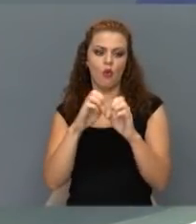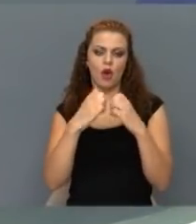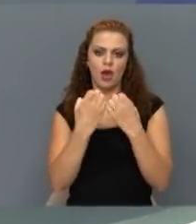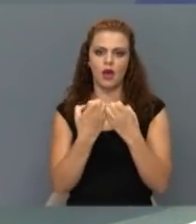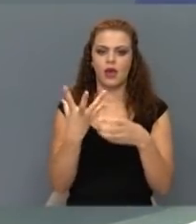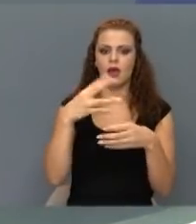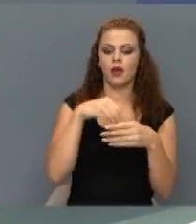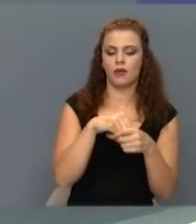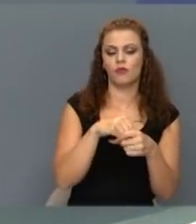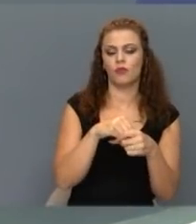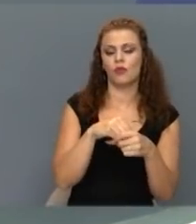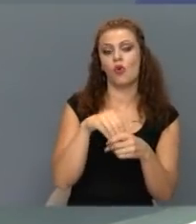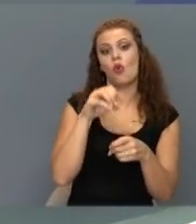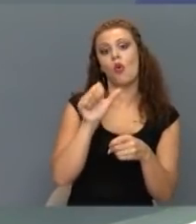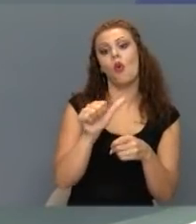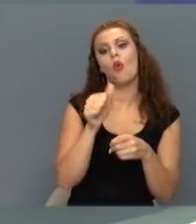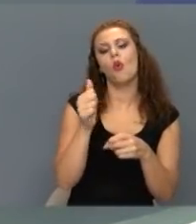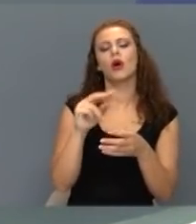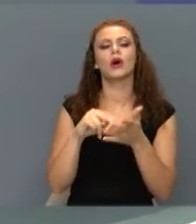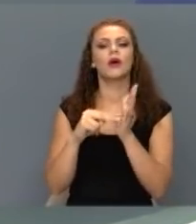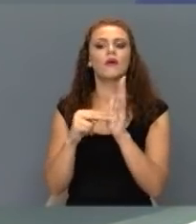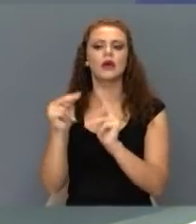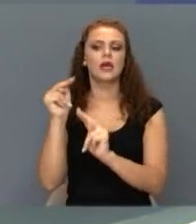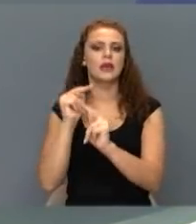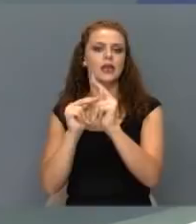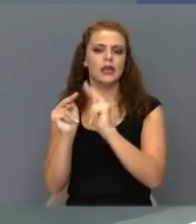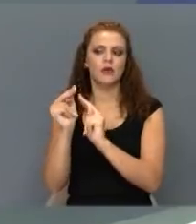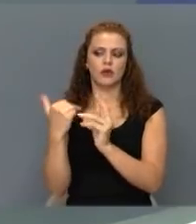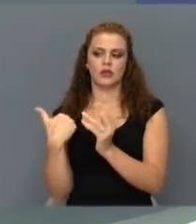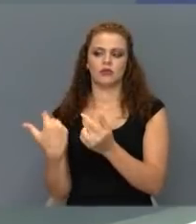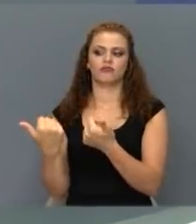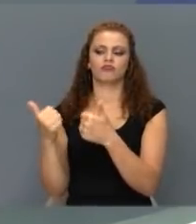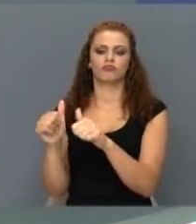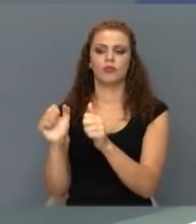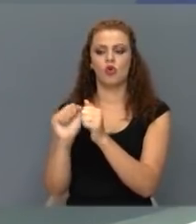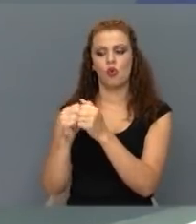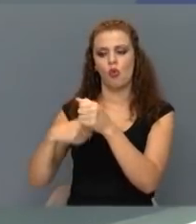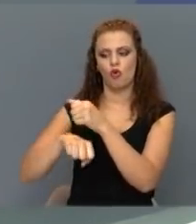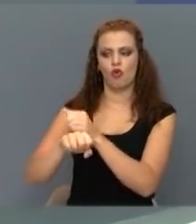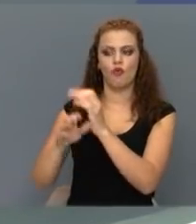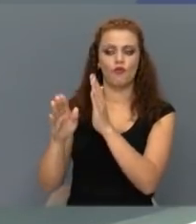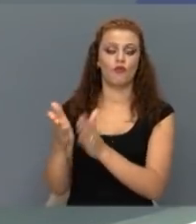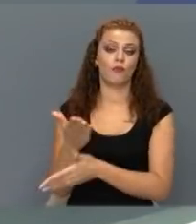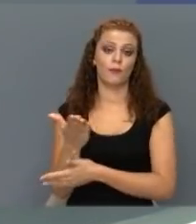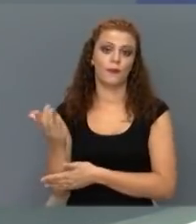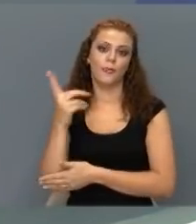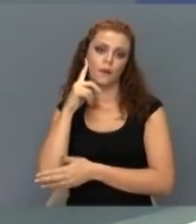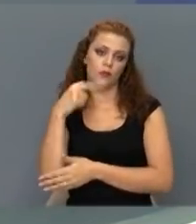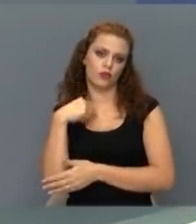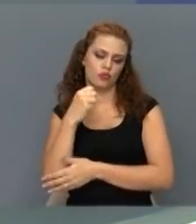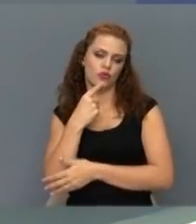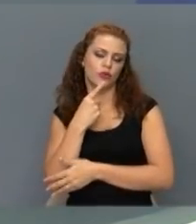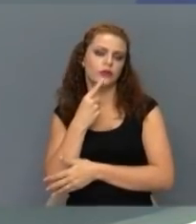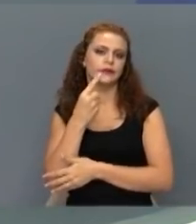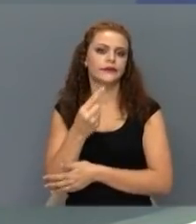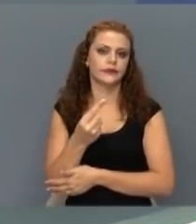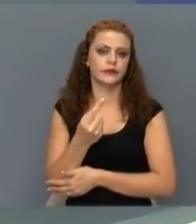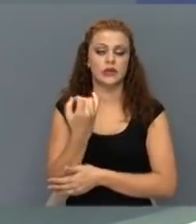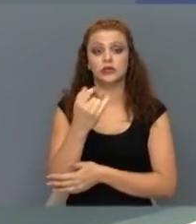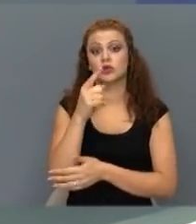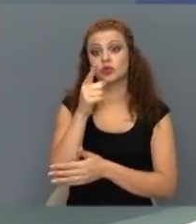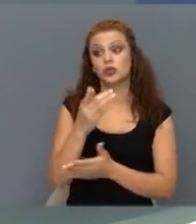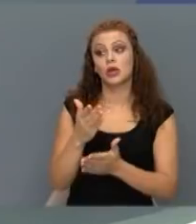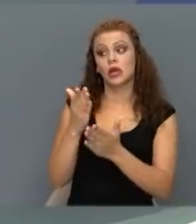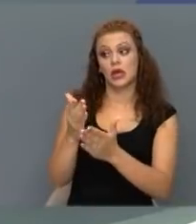cosa es la negociación a la que lleguen con el futbolista porque yo les puedo decir si usted le